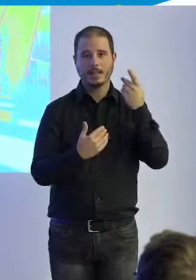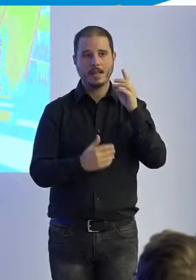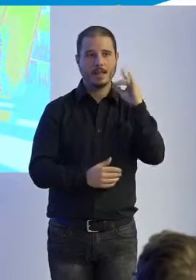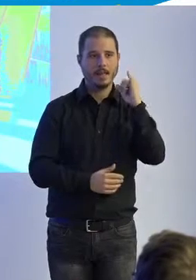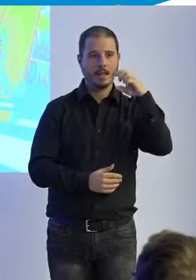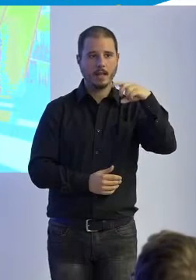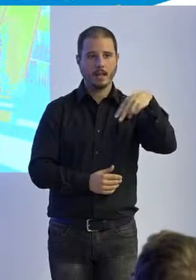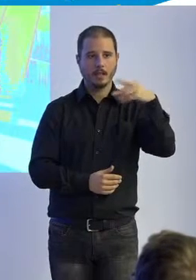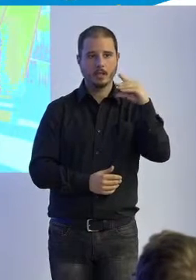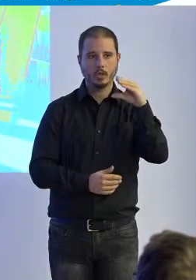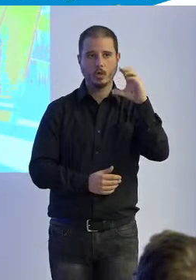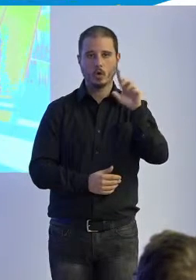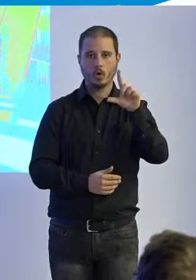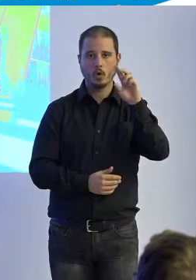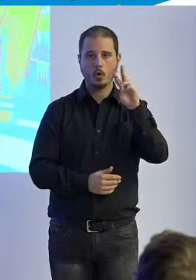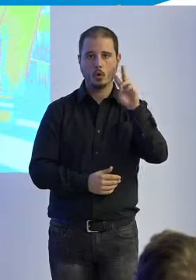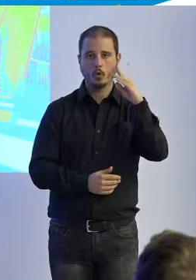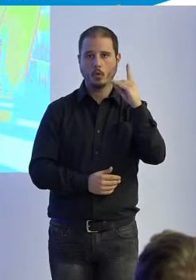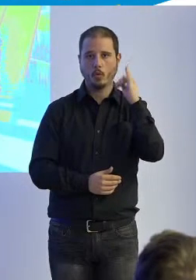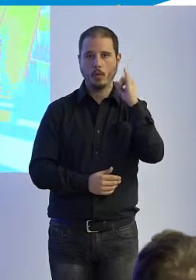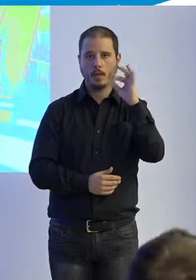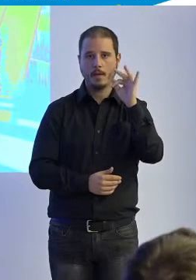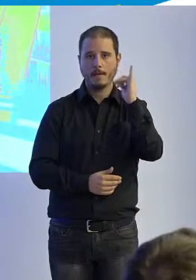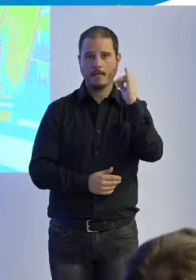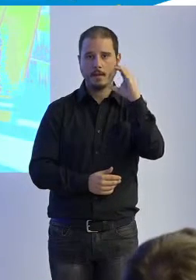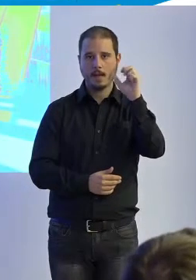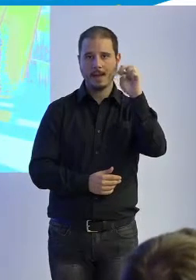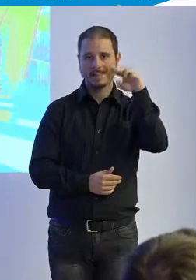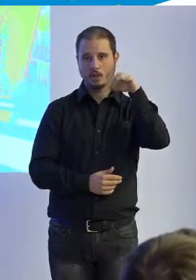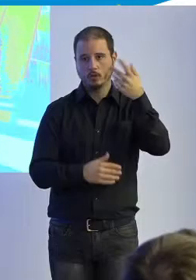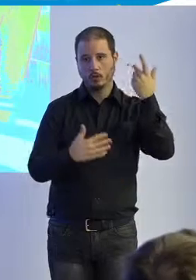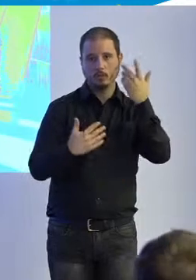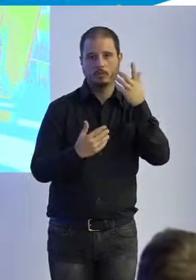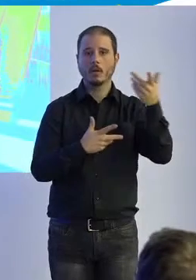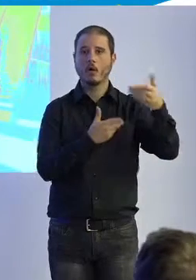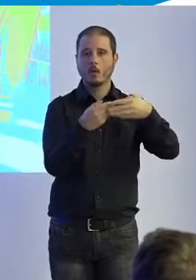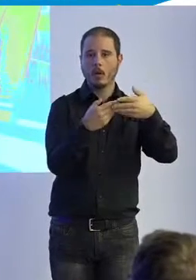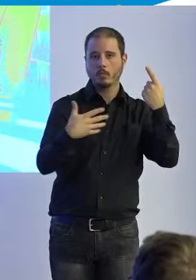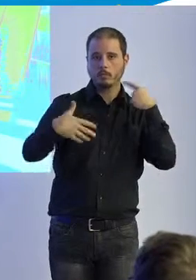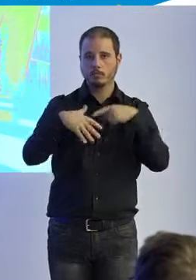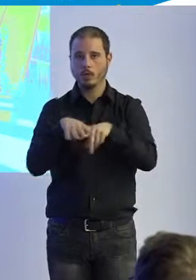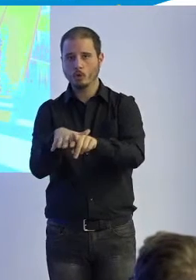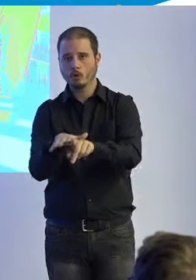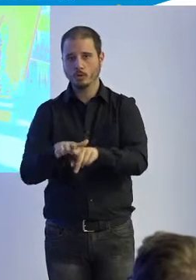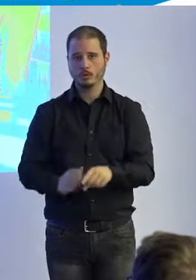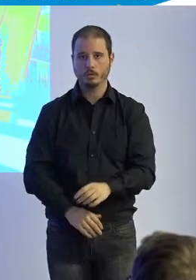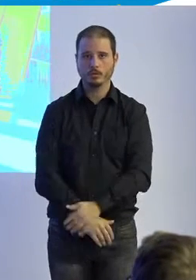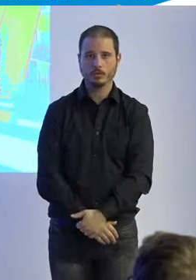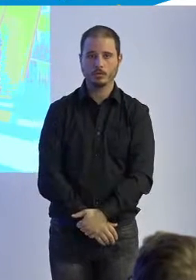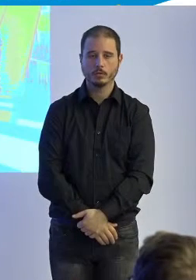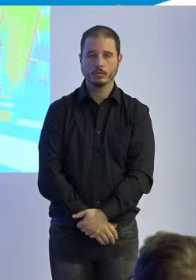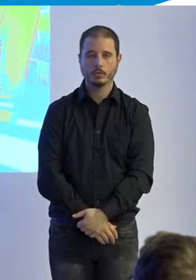precisamente eso, hacer que todos los videojuegos o que los contenidos digitales sean inclusivos, ¿vale?